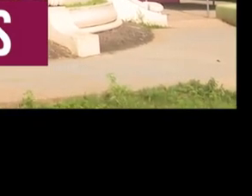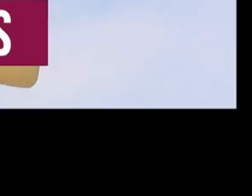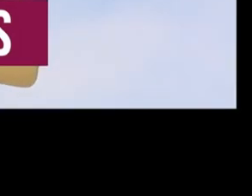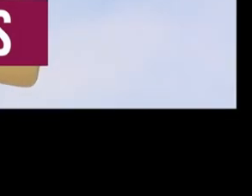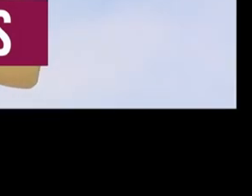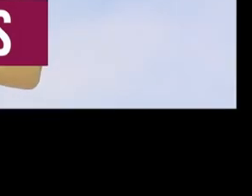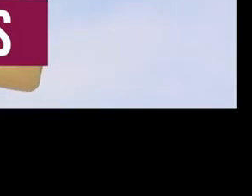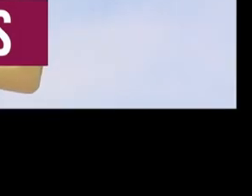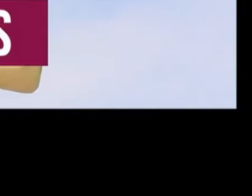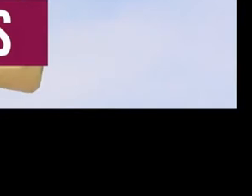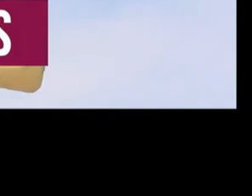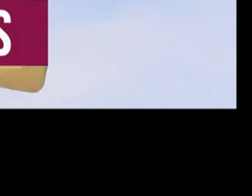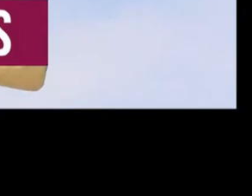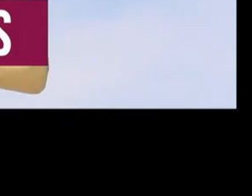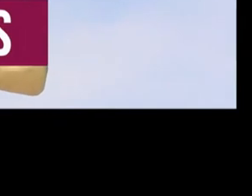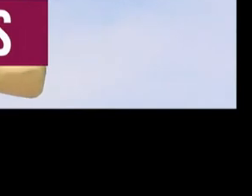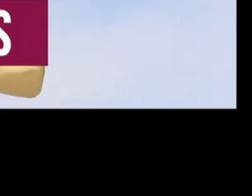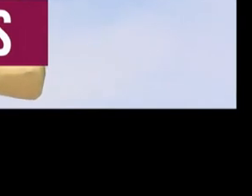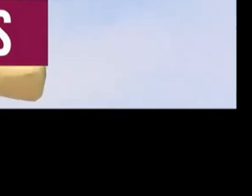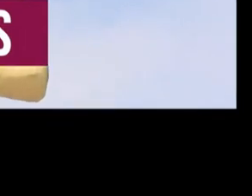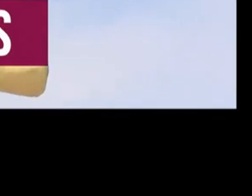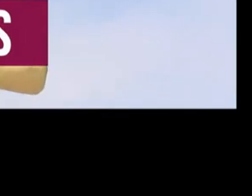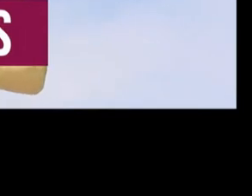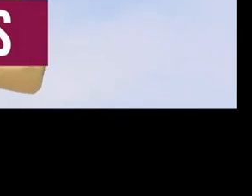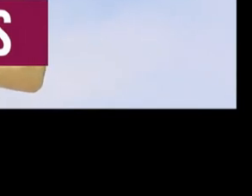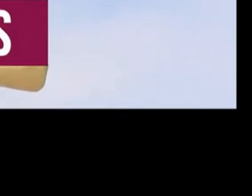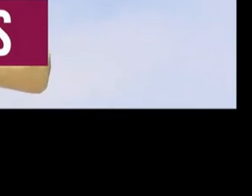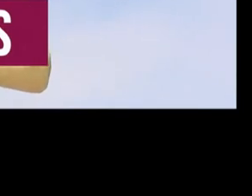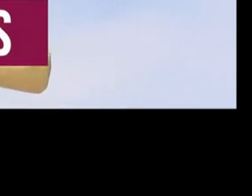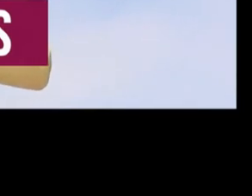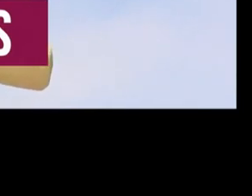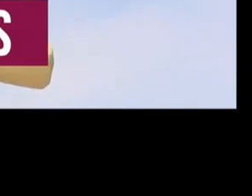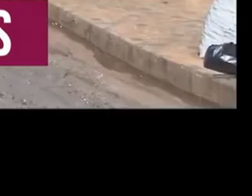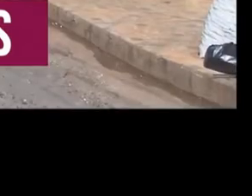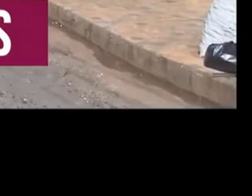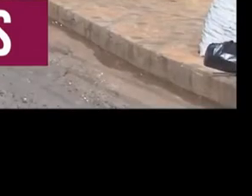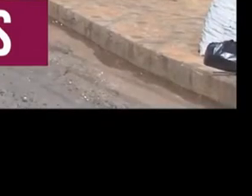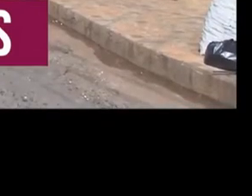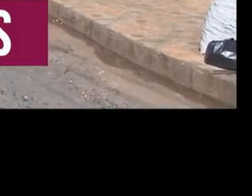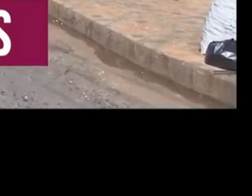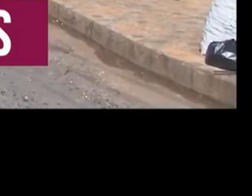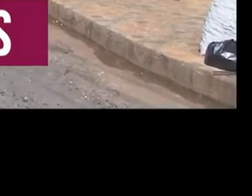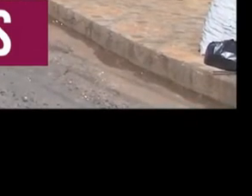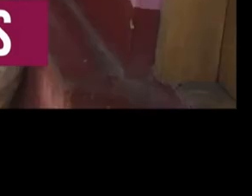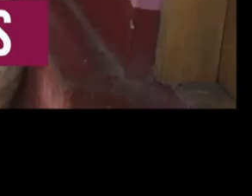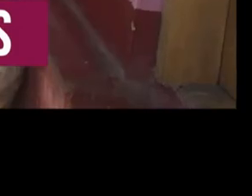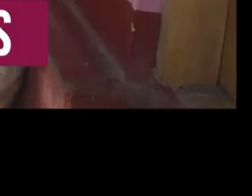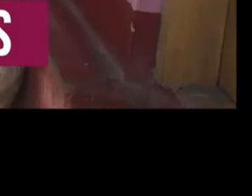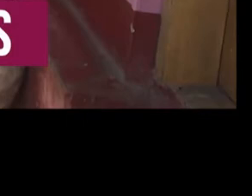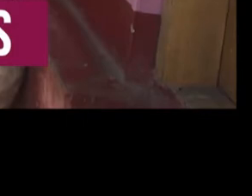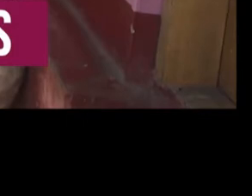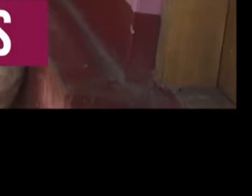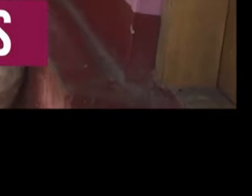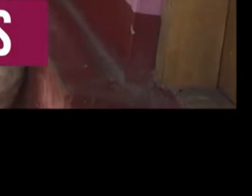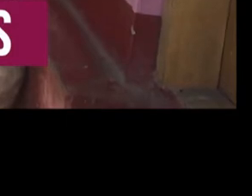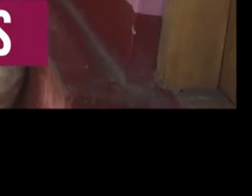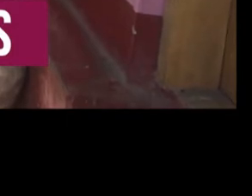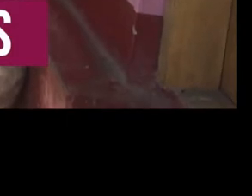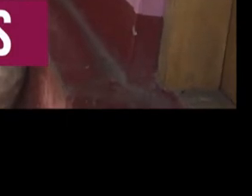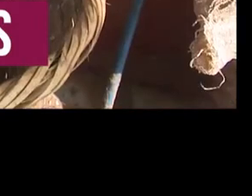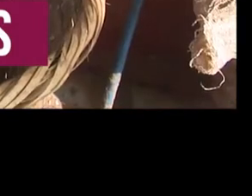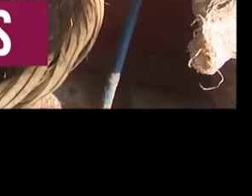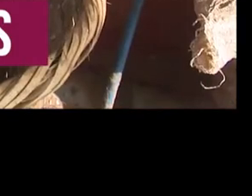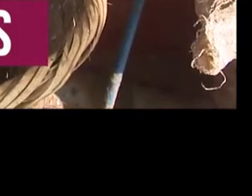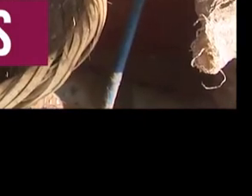encendido hoy y en la selva en el silencio construyen suní